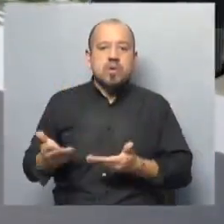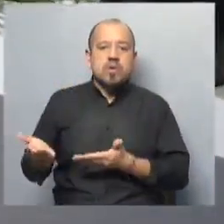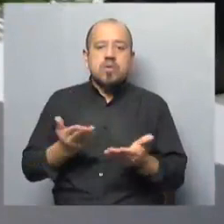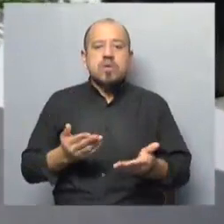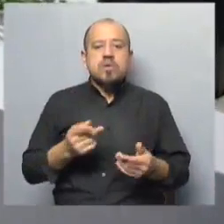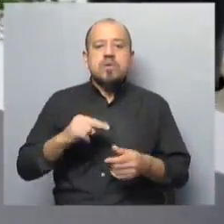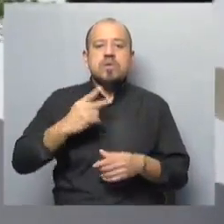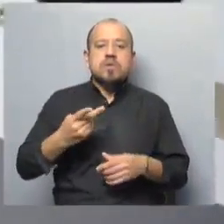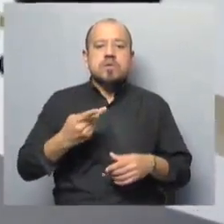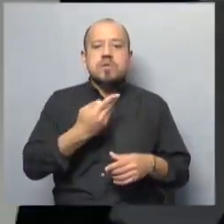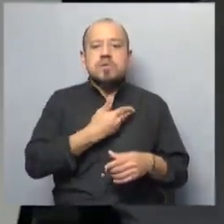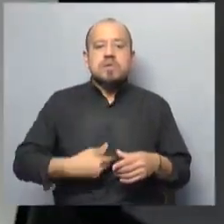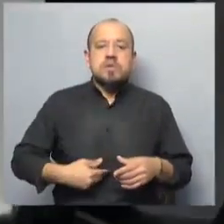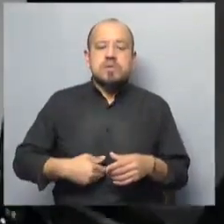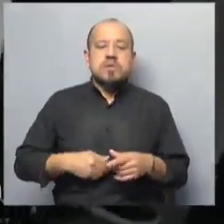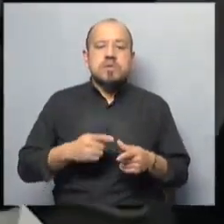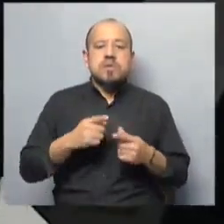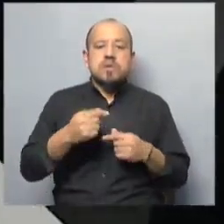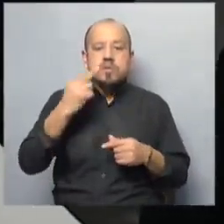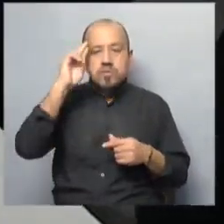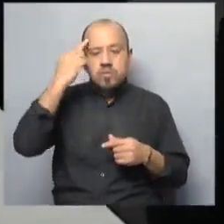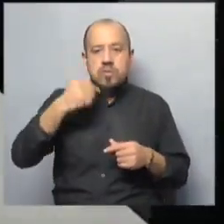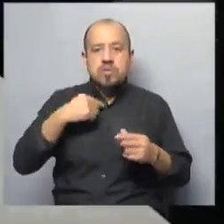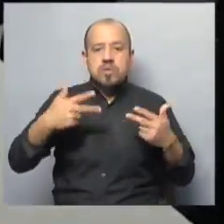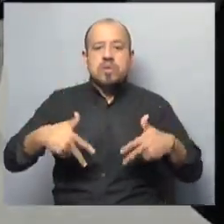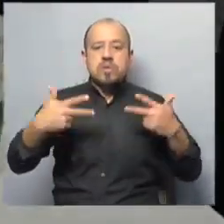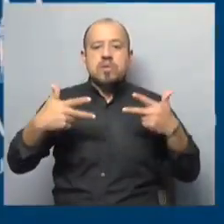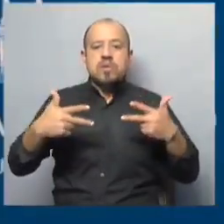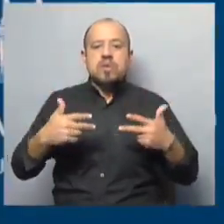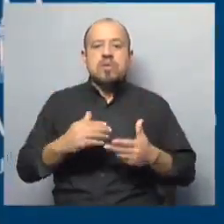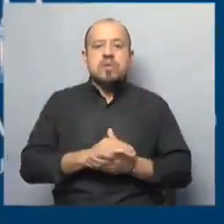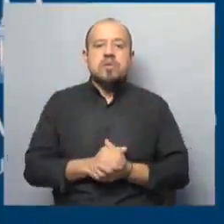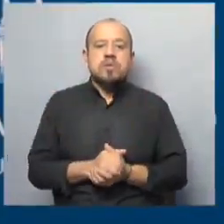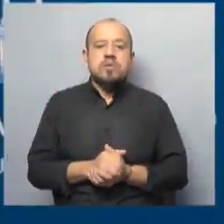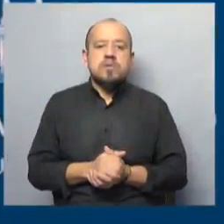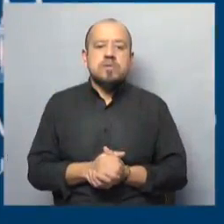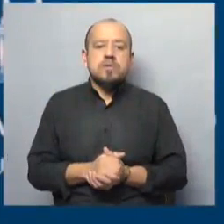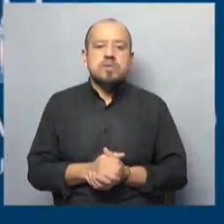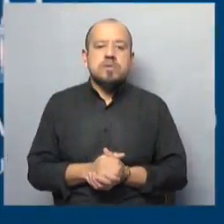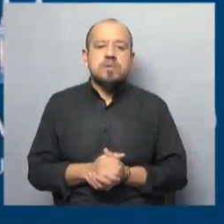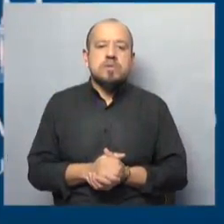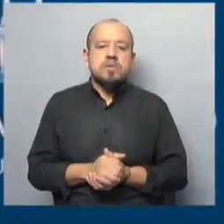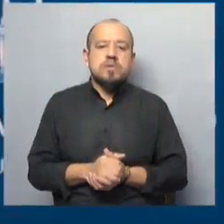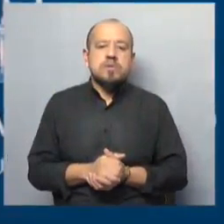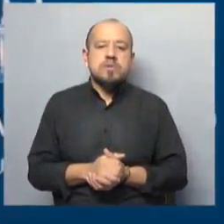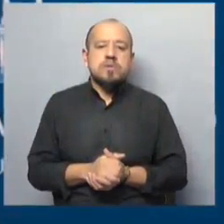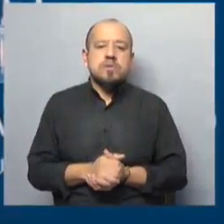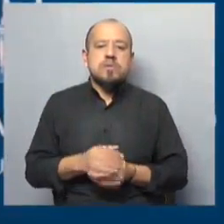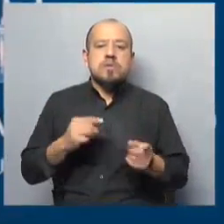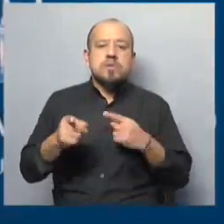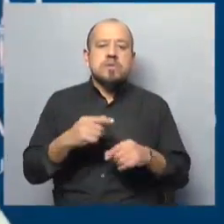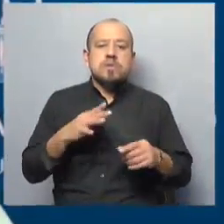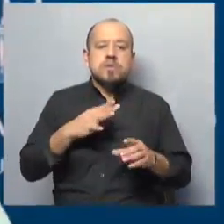la vicepresidenta Beatriz Argimón participó por teleconferencia. Como ustedes saben, muchos y muy profundos